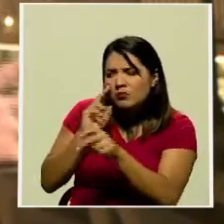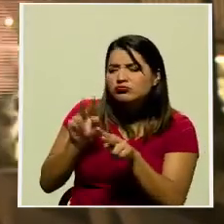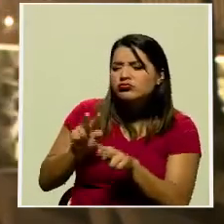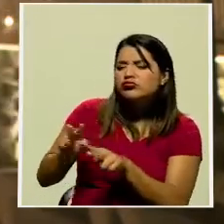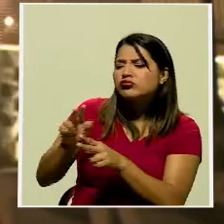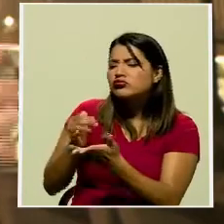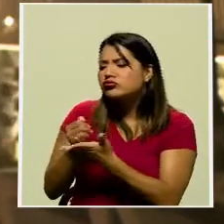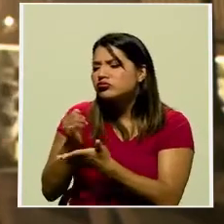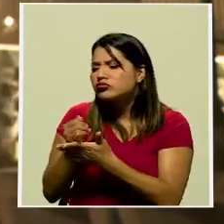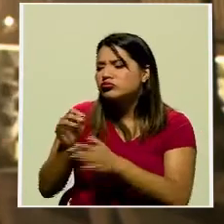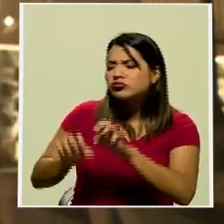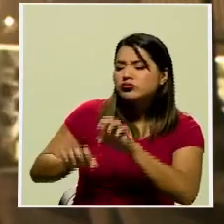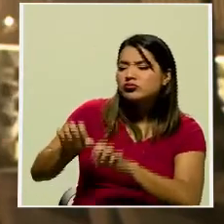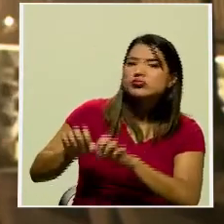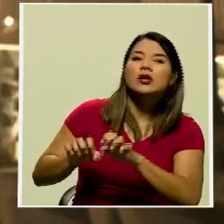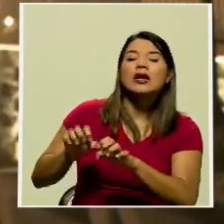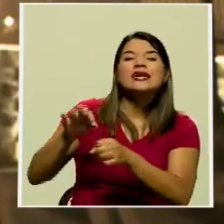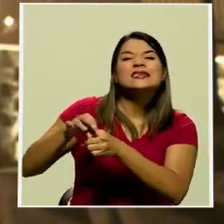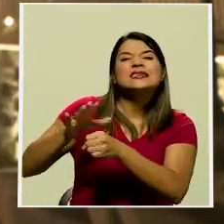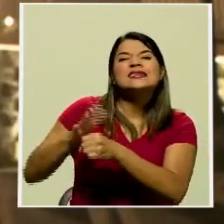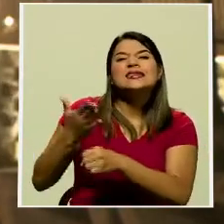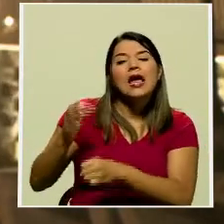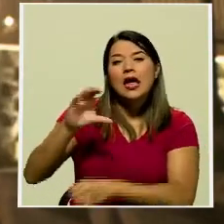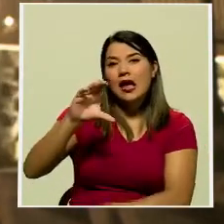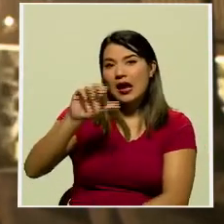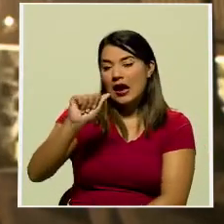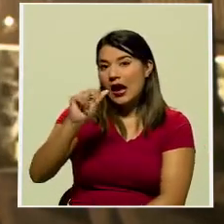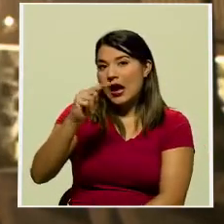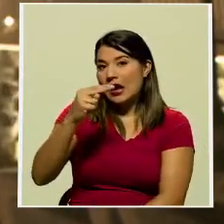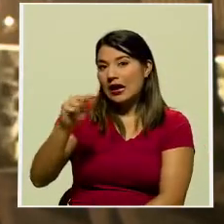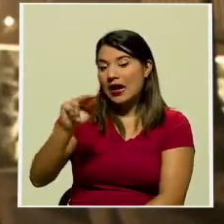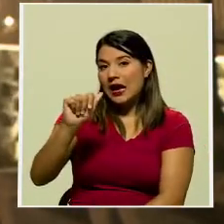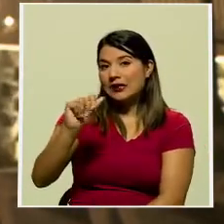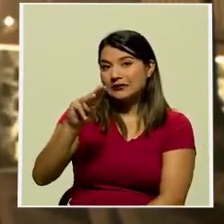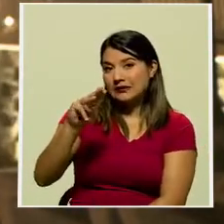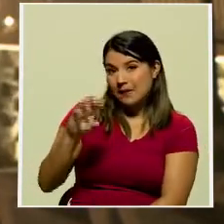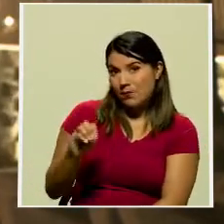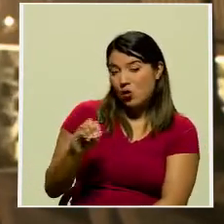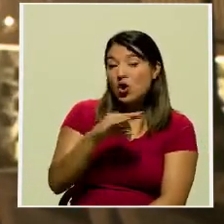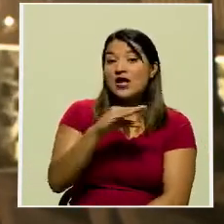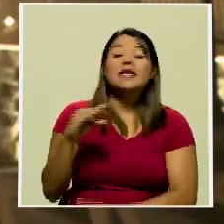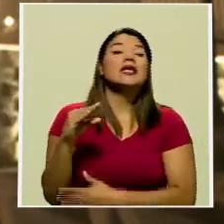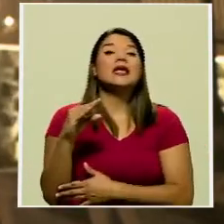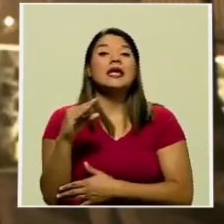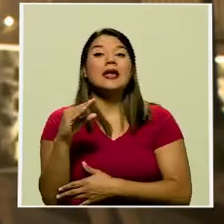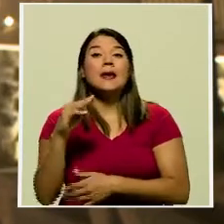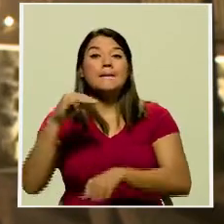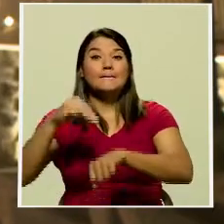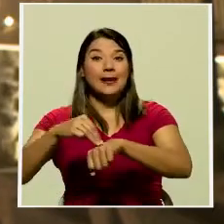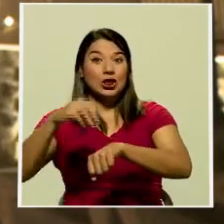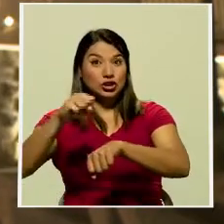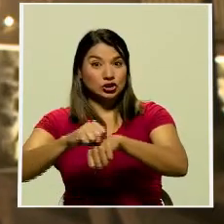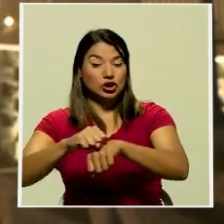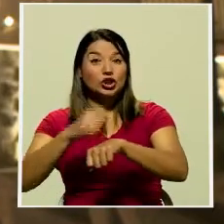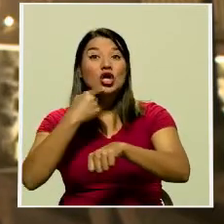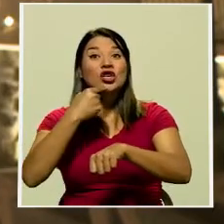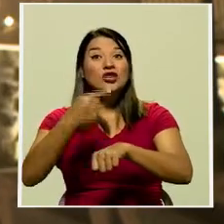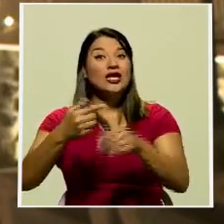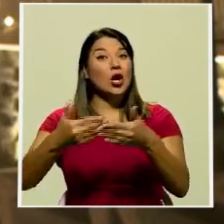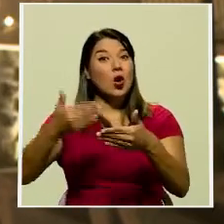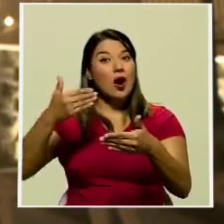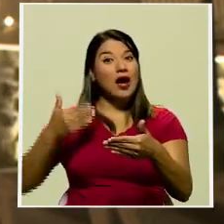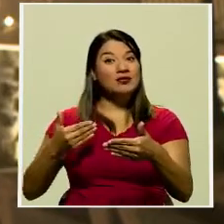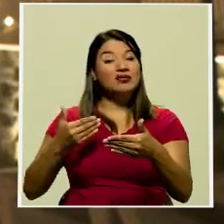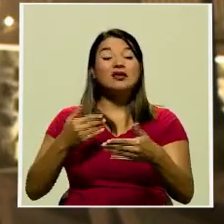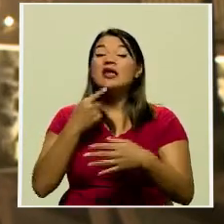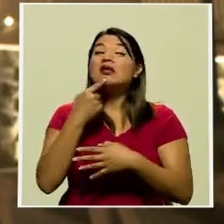la Fiscalía y Michael Soto, ministro de Seguridad, pues días atrás dijeron que más bien ellos podían estar pues